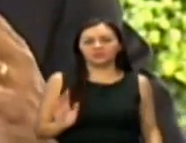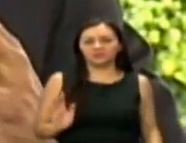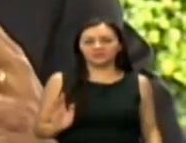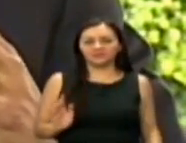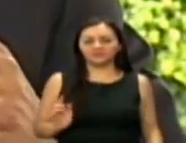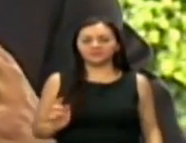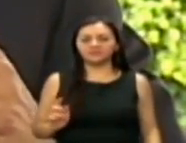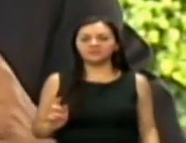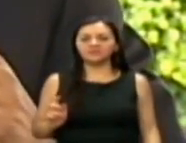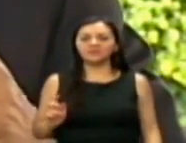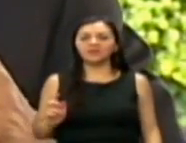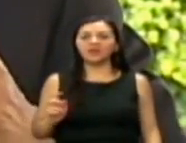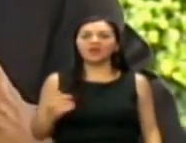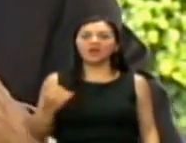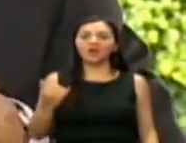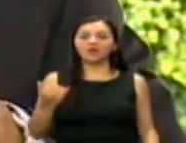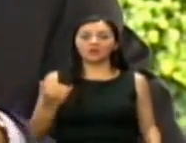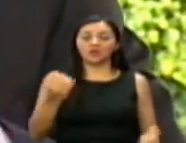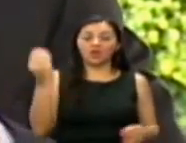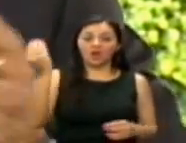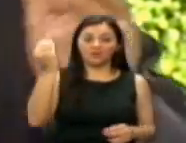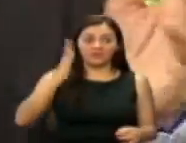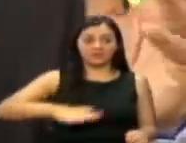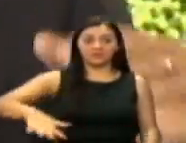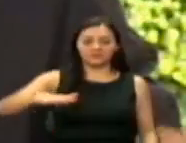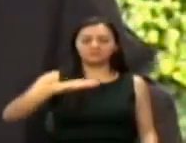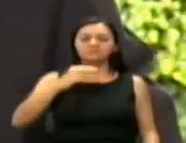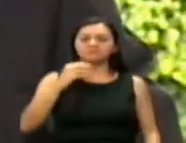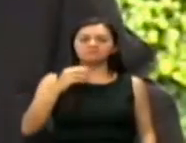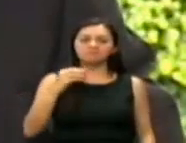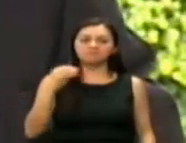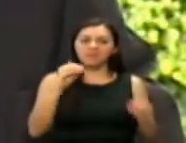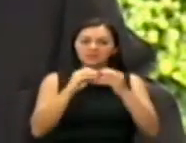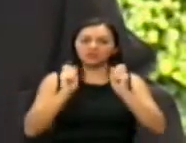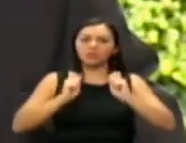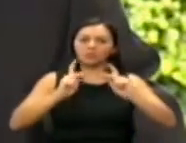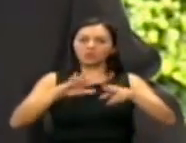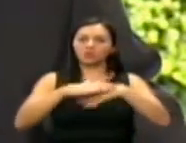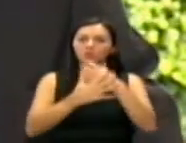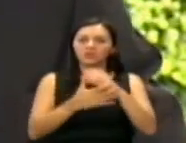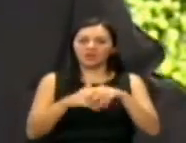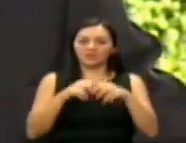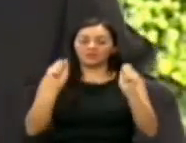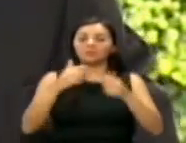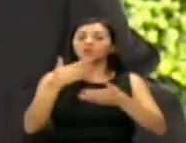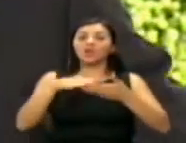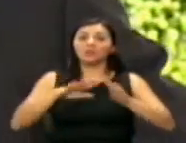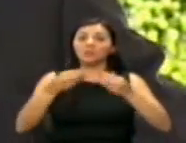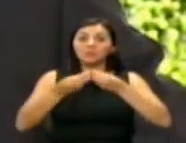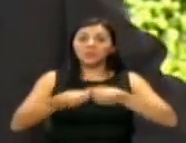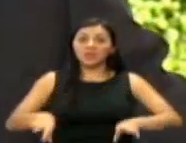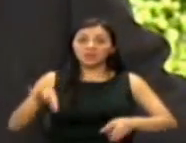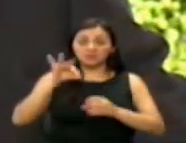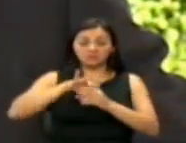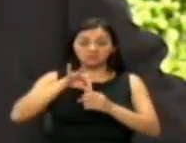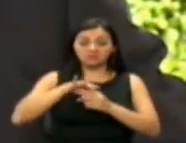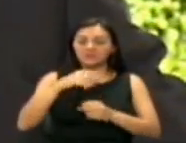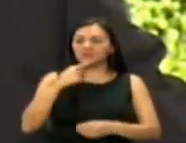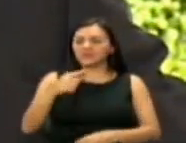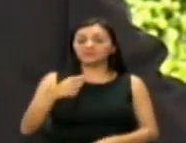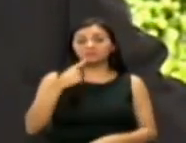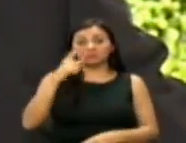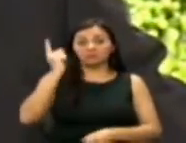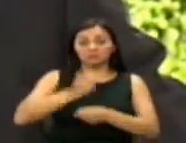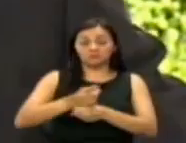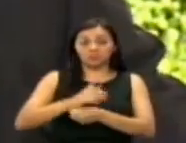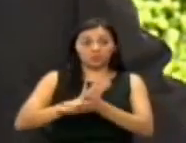estas crisis sacamos oportunidades. Muchos de ustedes se han olvidado del pasado. Ese era el país del pasado, en que perdían las urnas, pero gobernaban diciendo: si no haces esto,